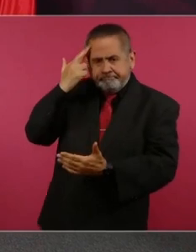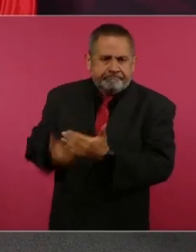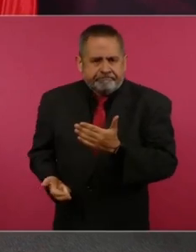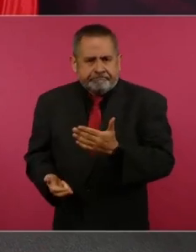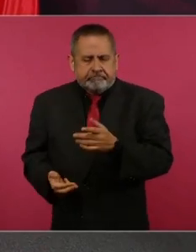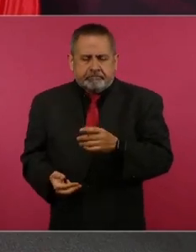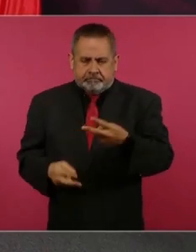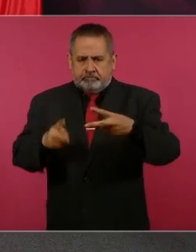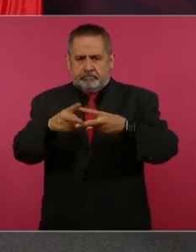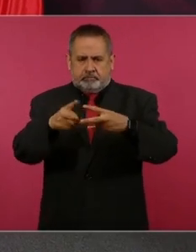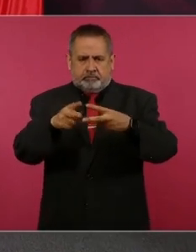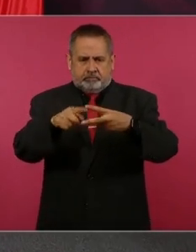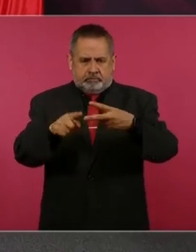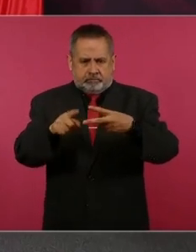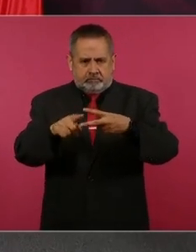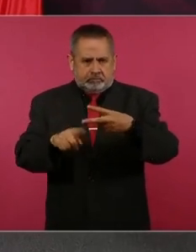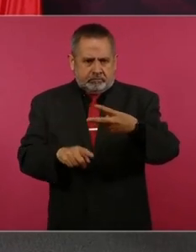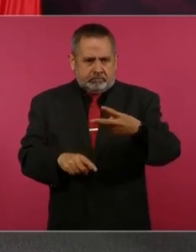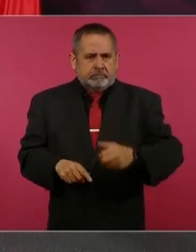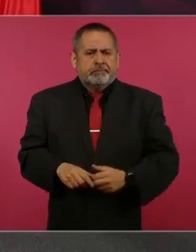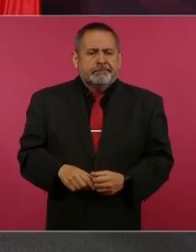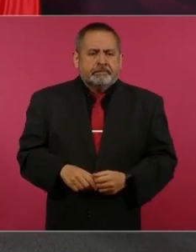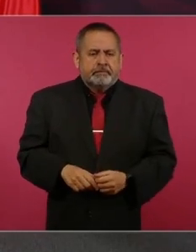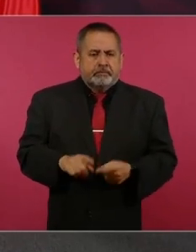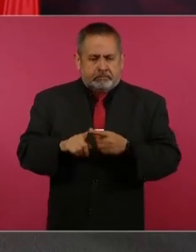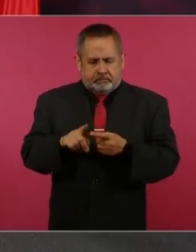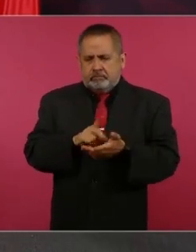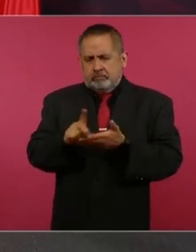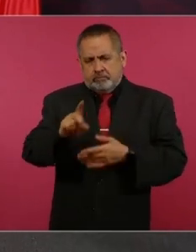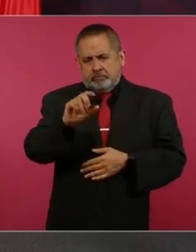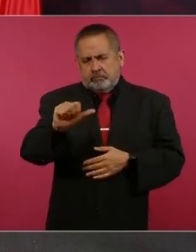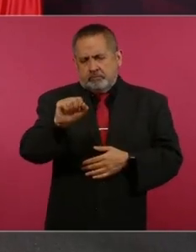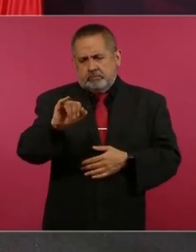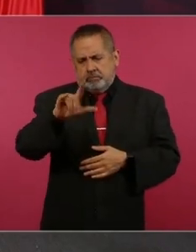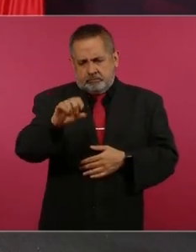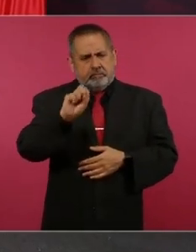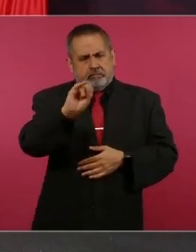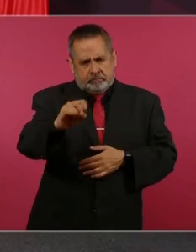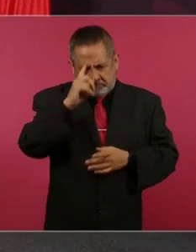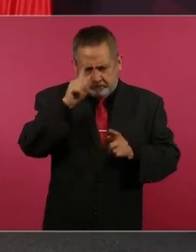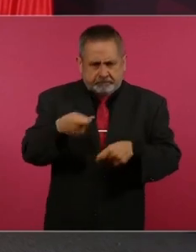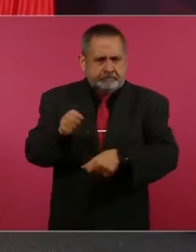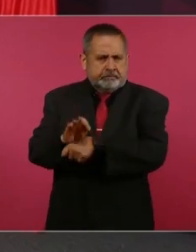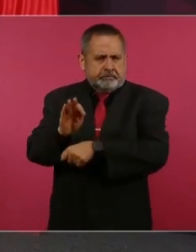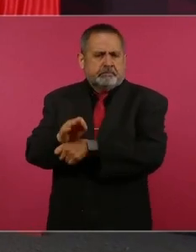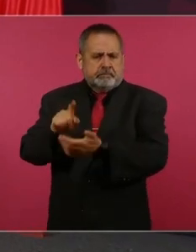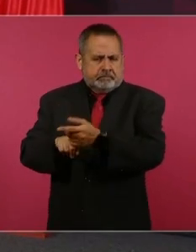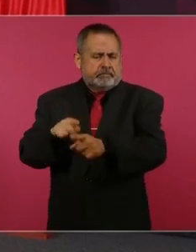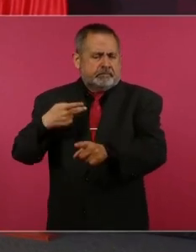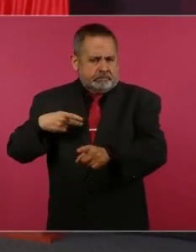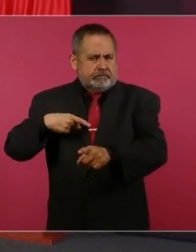Son dos cosas: el derecho de asilo, en este caso para el